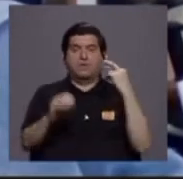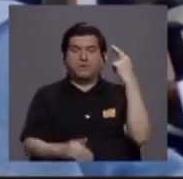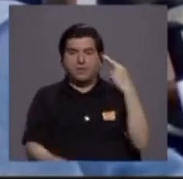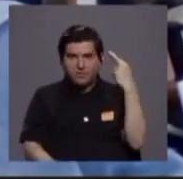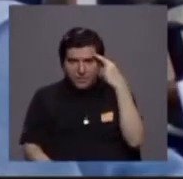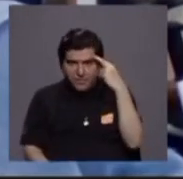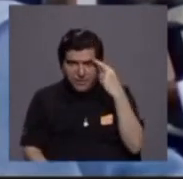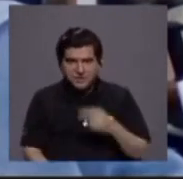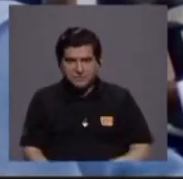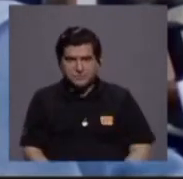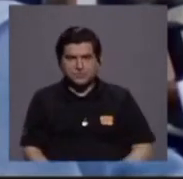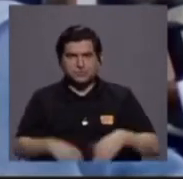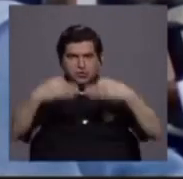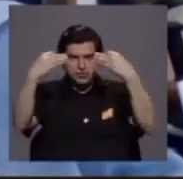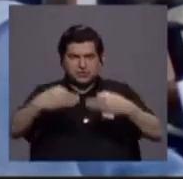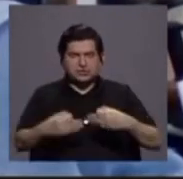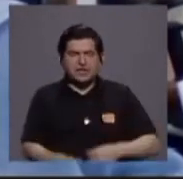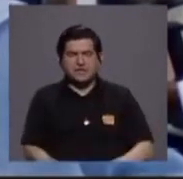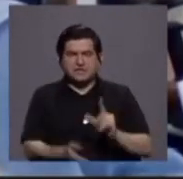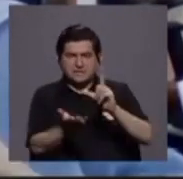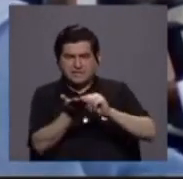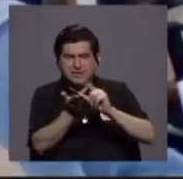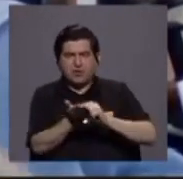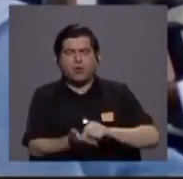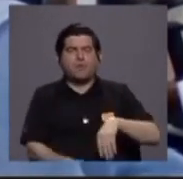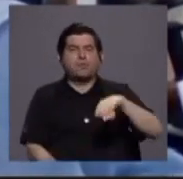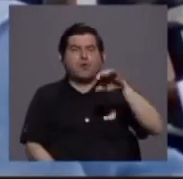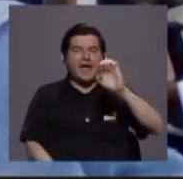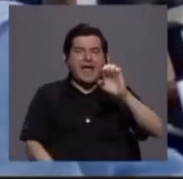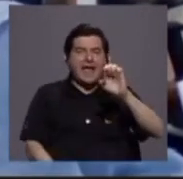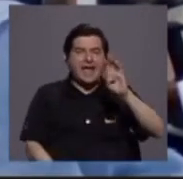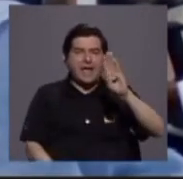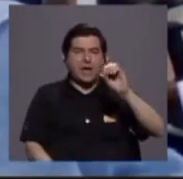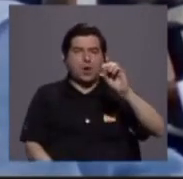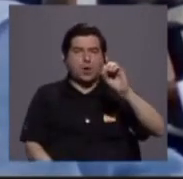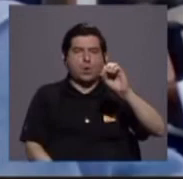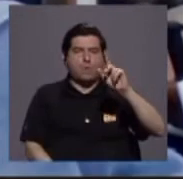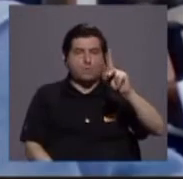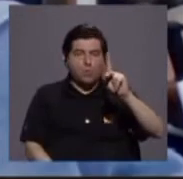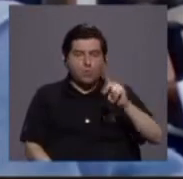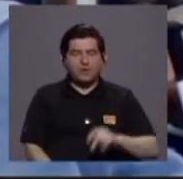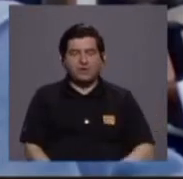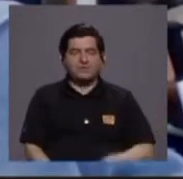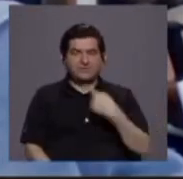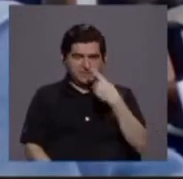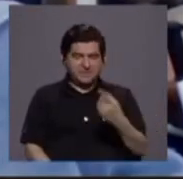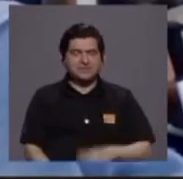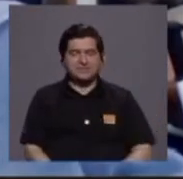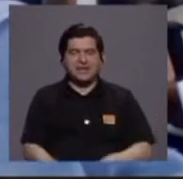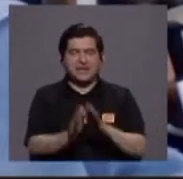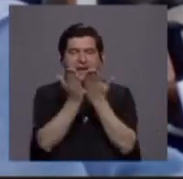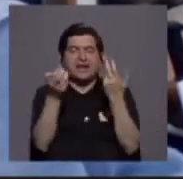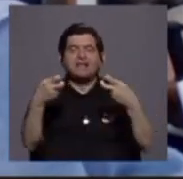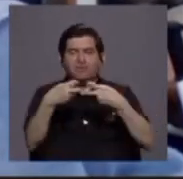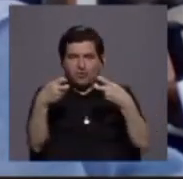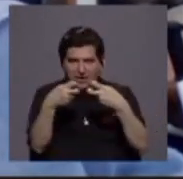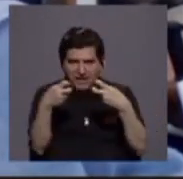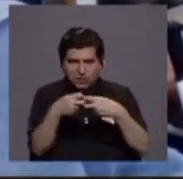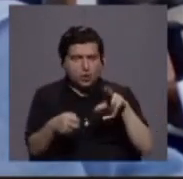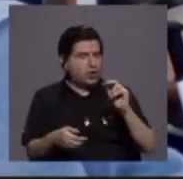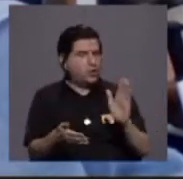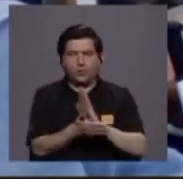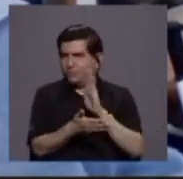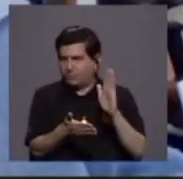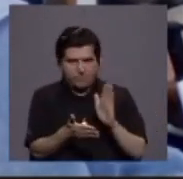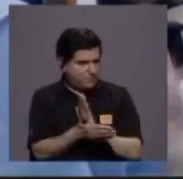que se decidió imprimir en formato de ebook, de manera virtual, como tú mencionas, sino en papel, es